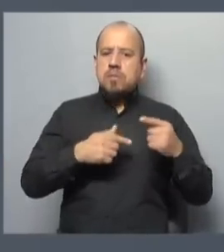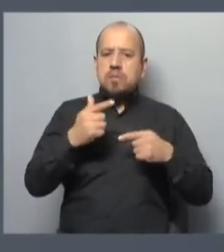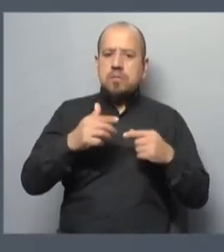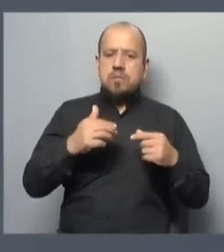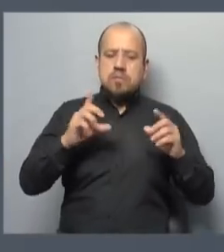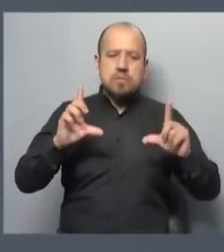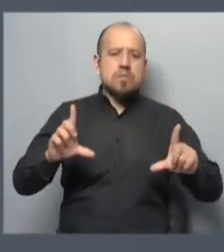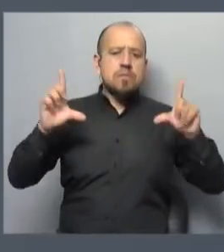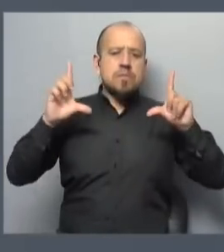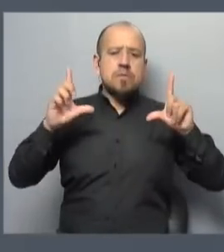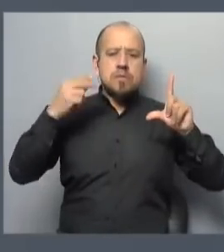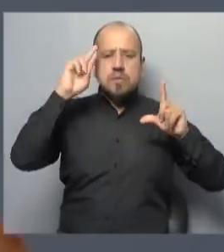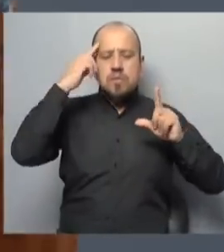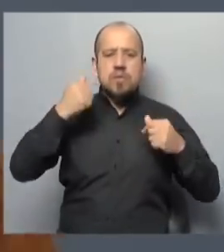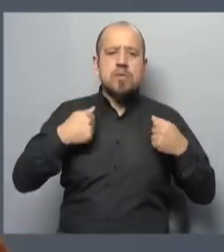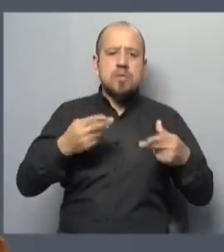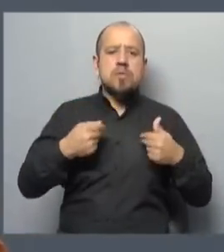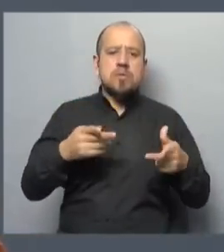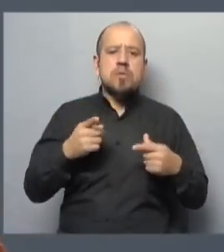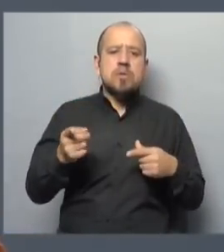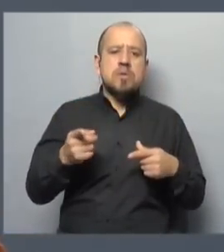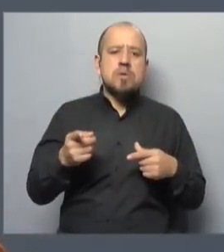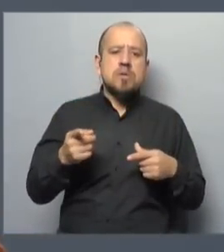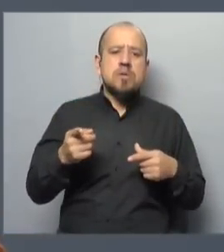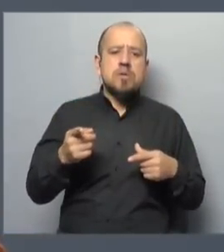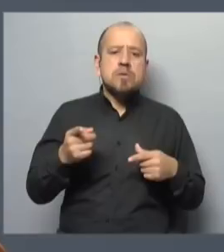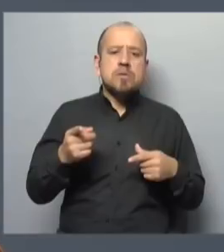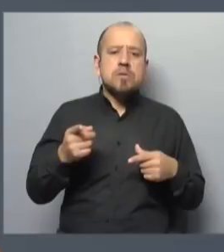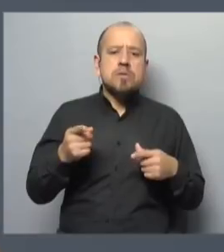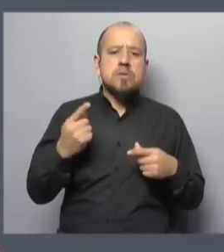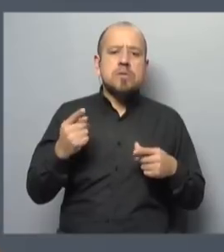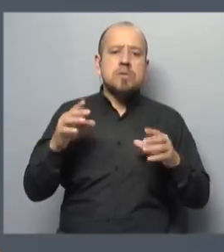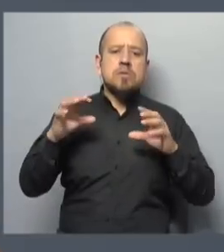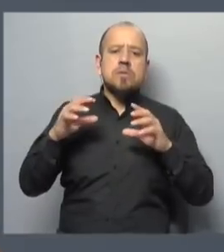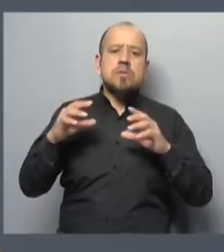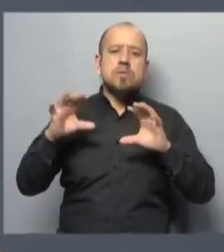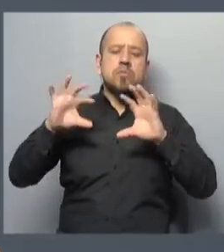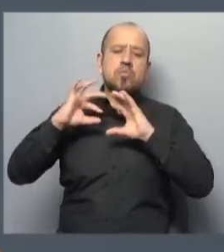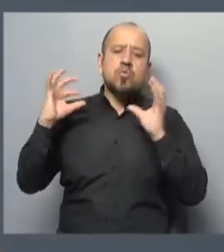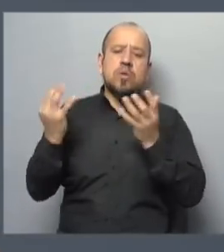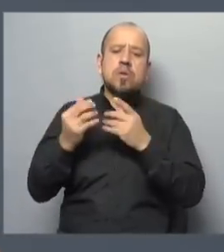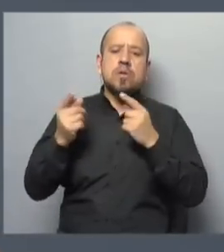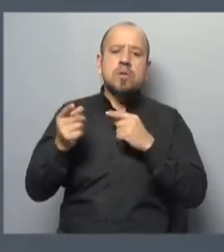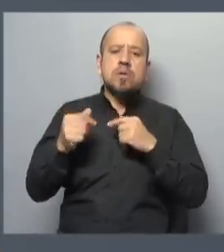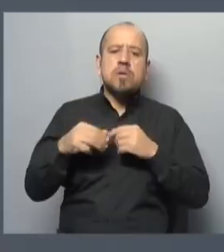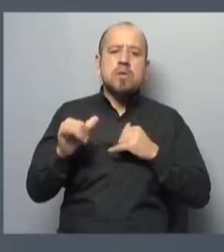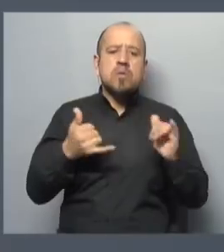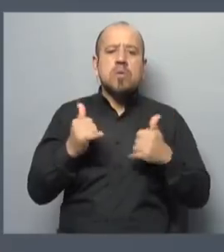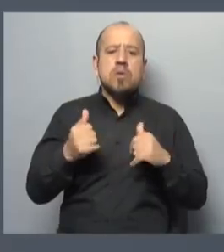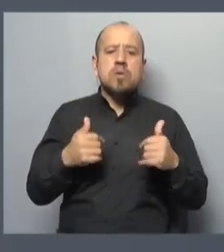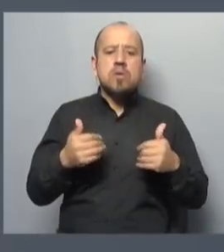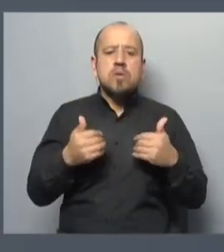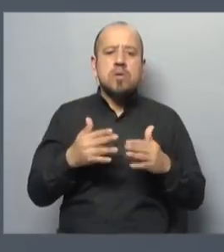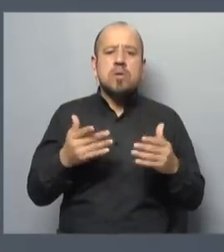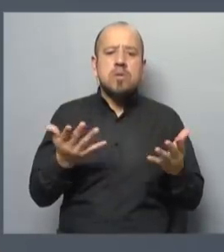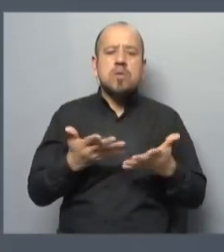de uruguay a nivel futbolístico porque hace hace tiempo hace varios mundialización padres mundiales por lo menos que jugamos otra cosa estamos bastante